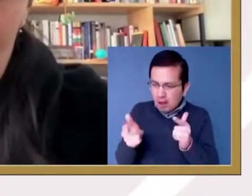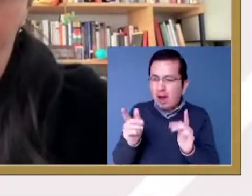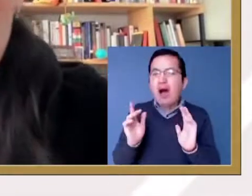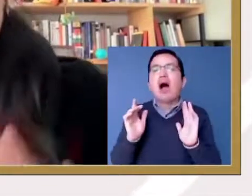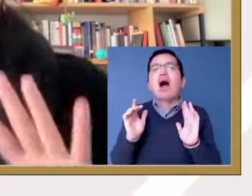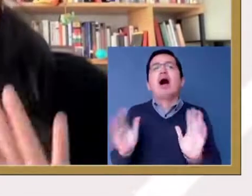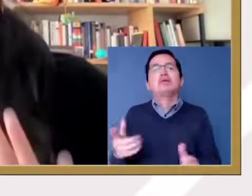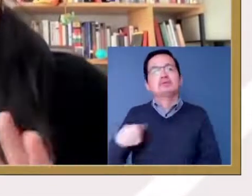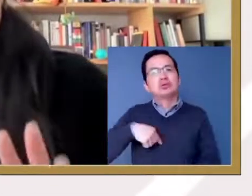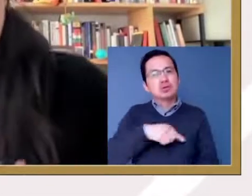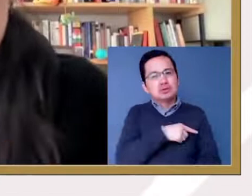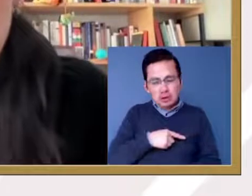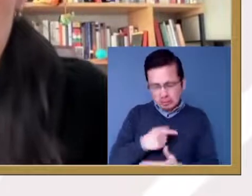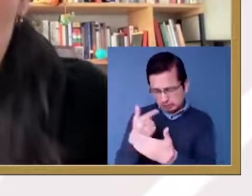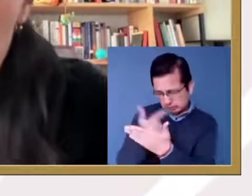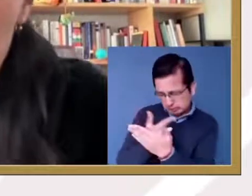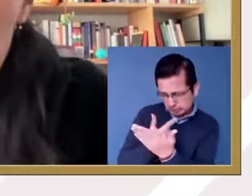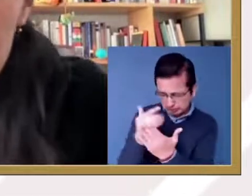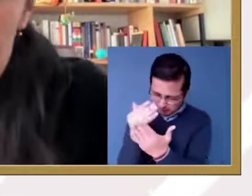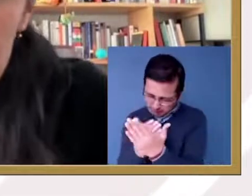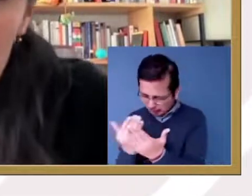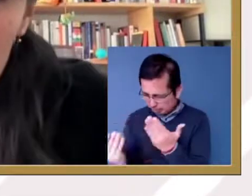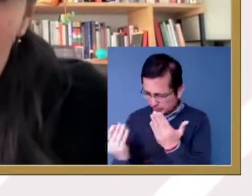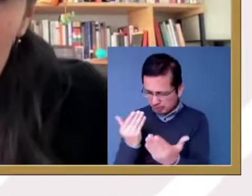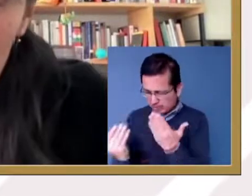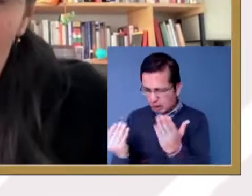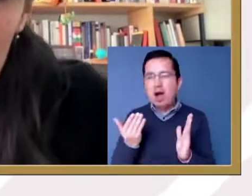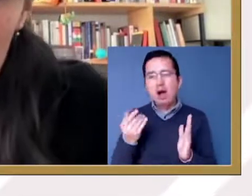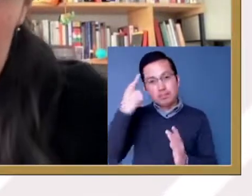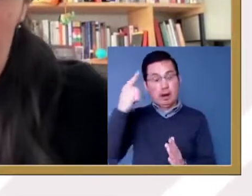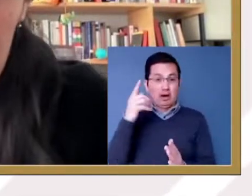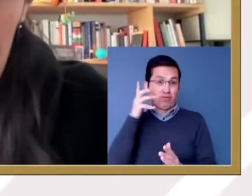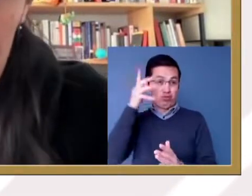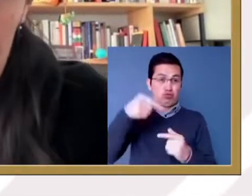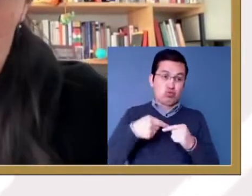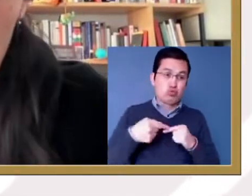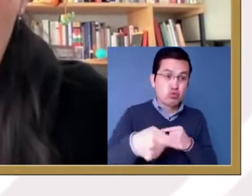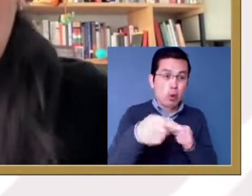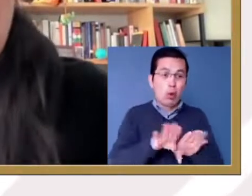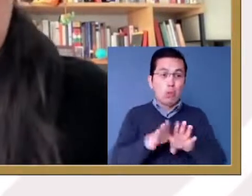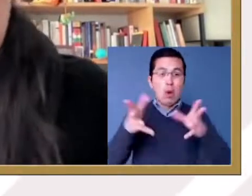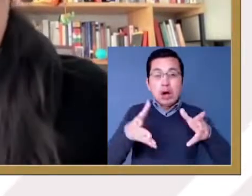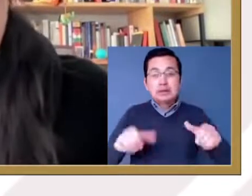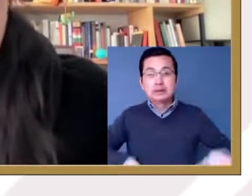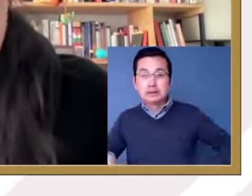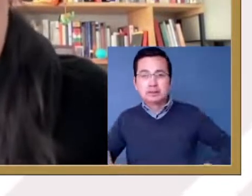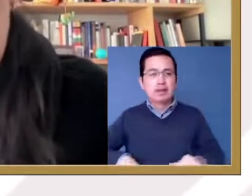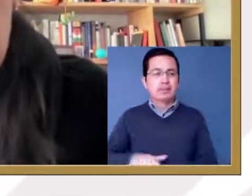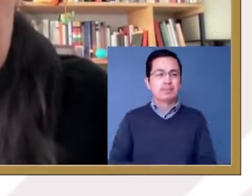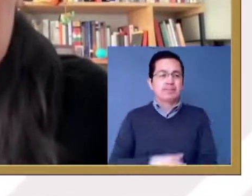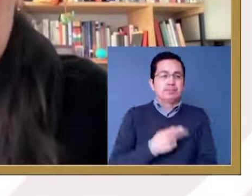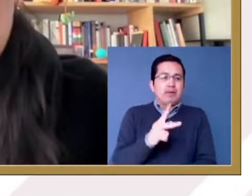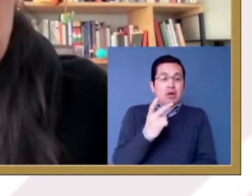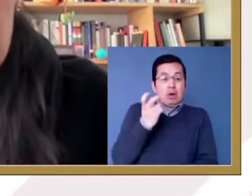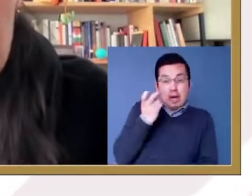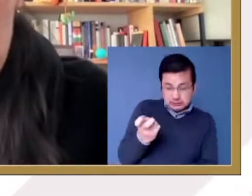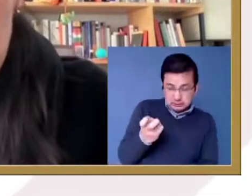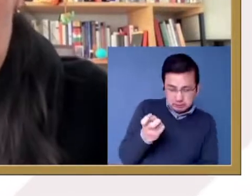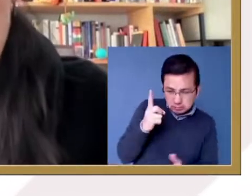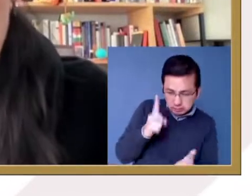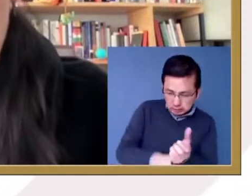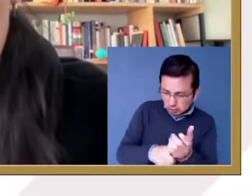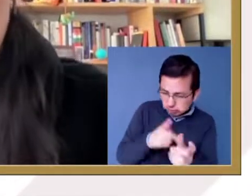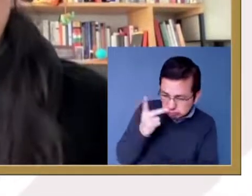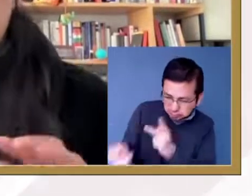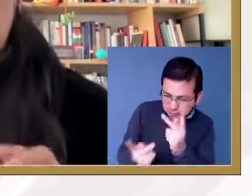con los datos y los microdatos y el instrumento, pero sí hay un tema para pensar ahí sobre la forma en que justamente el